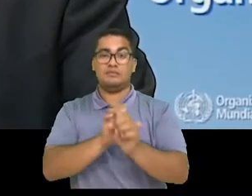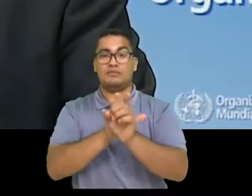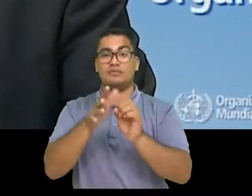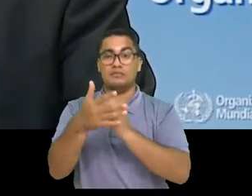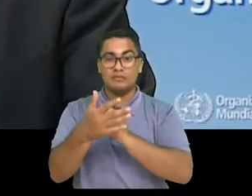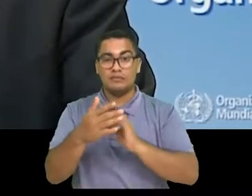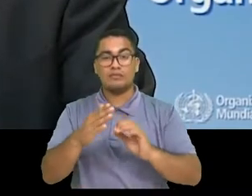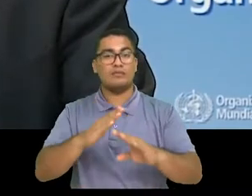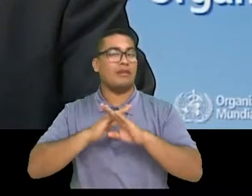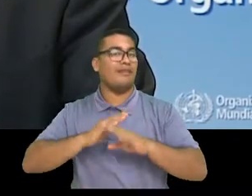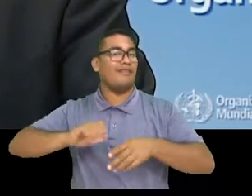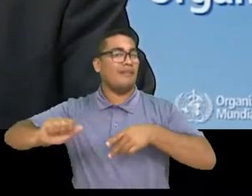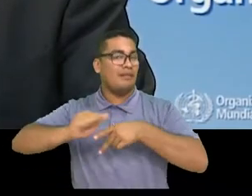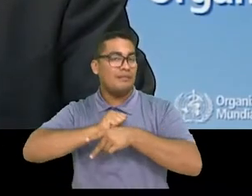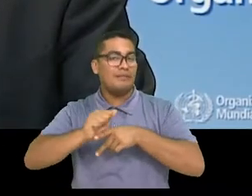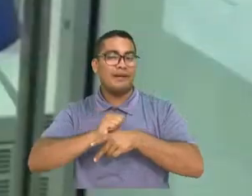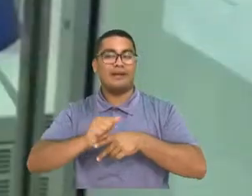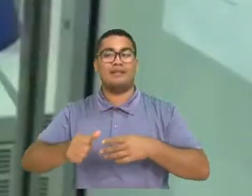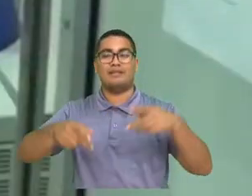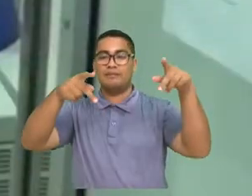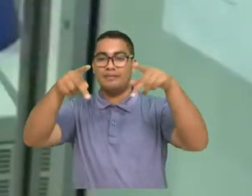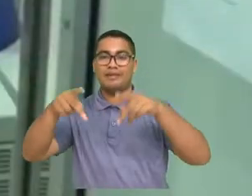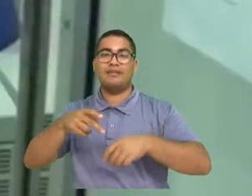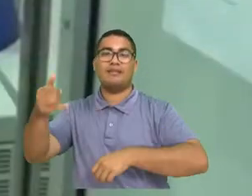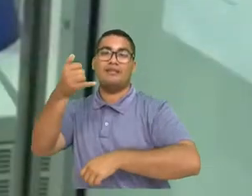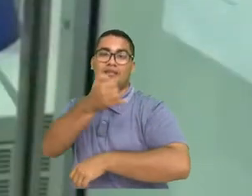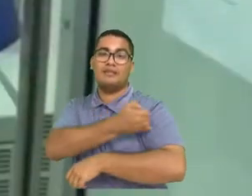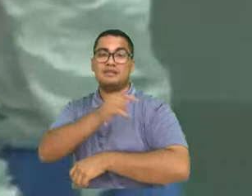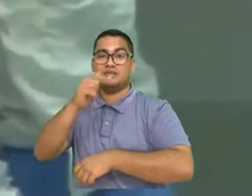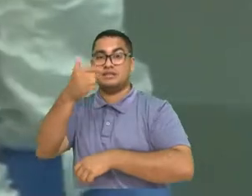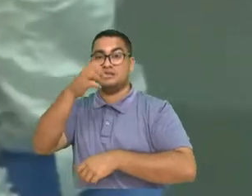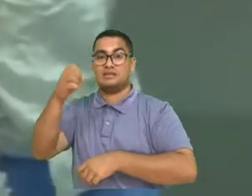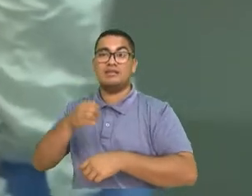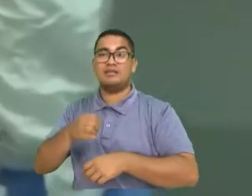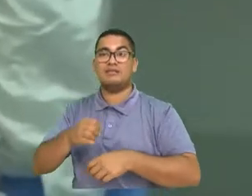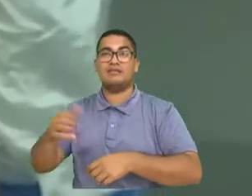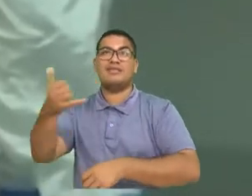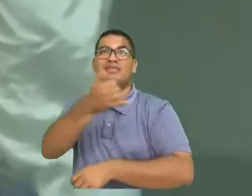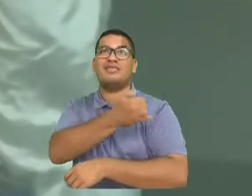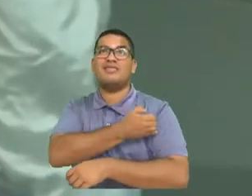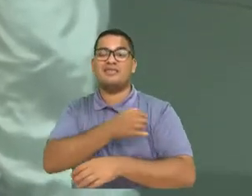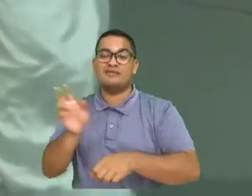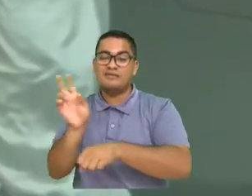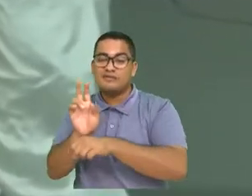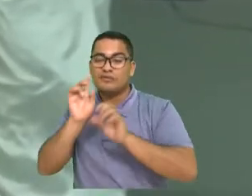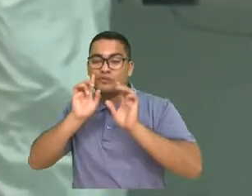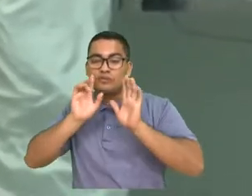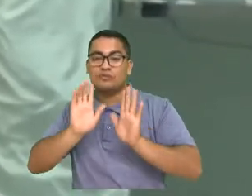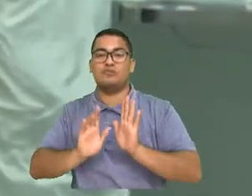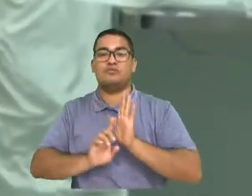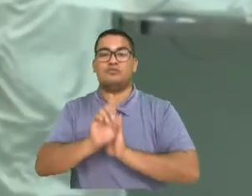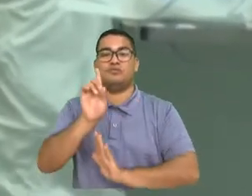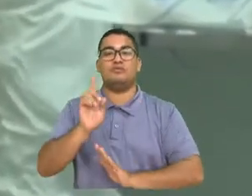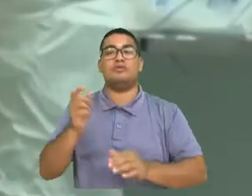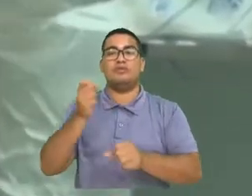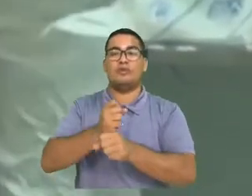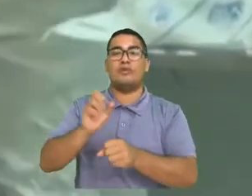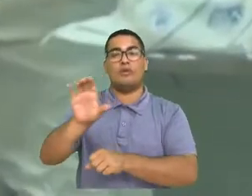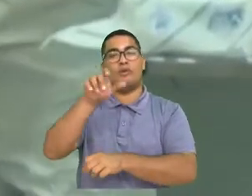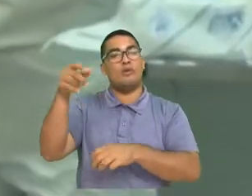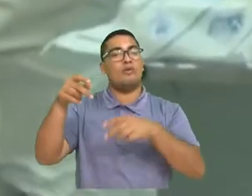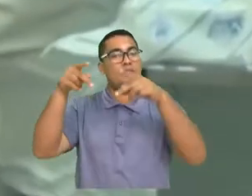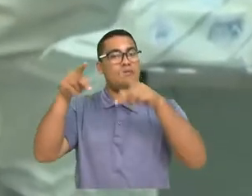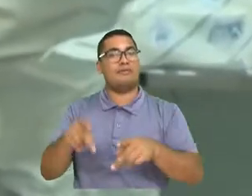etapa de ensayos clínicos y otras 70 se encuentran en desarrollo, al tiempo que afirmó que están trabajando con socios para acelerar